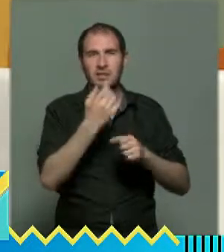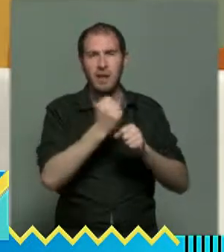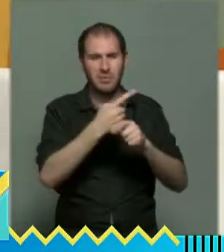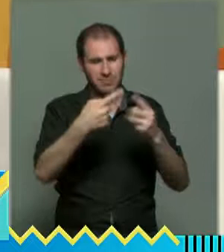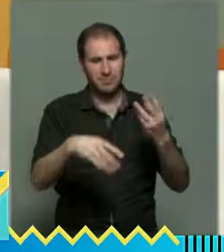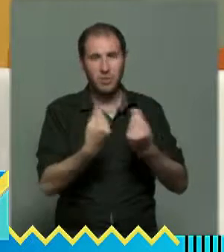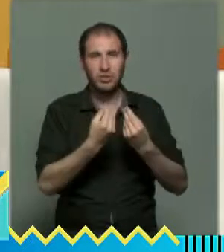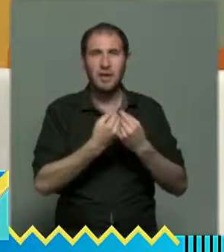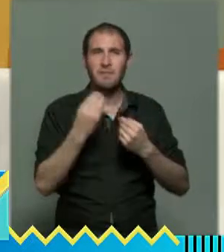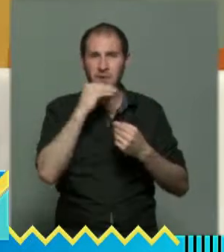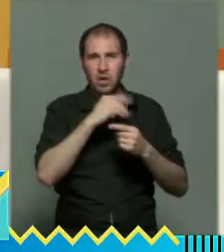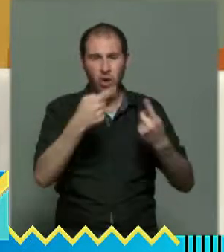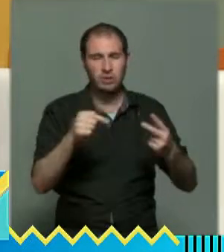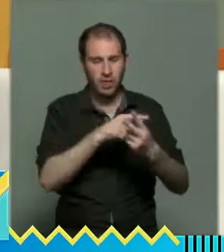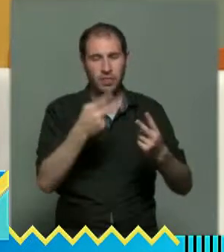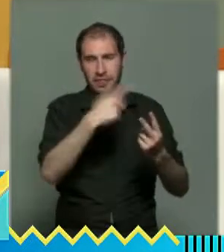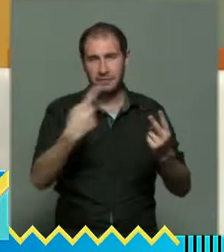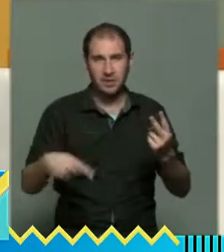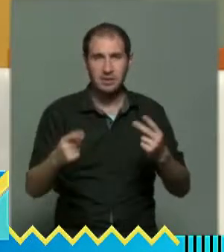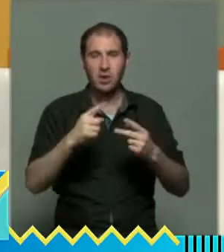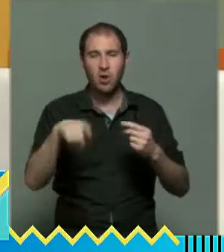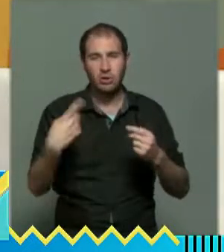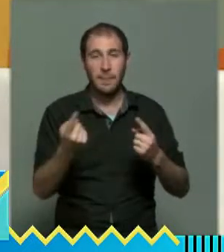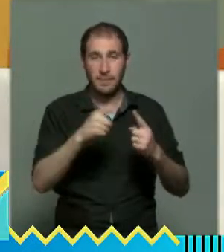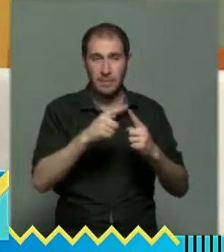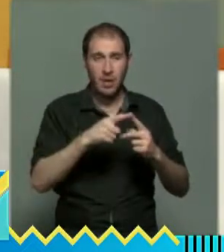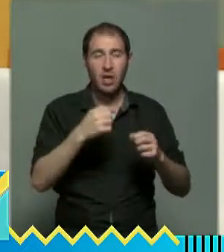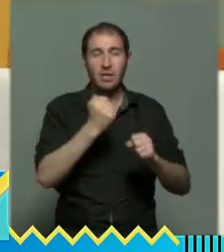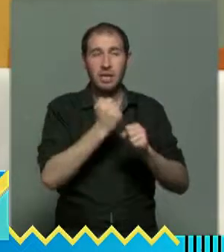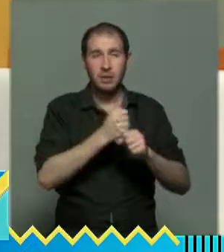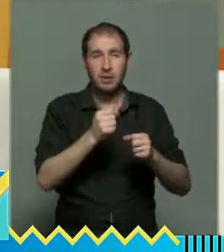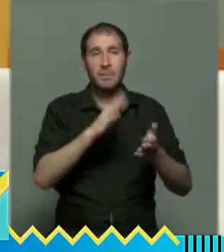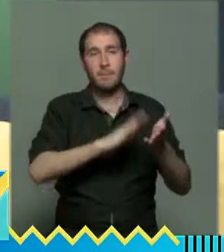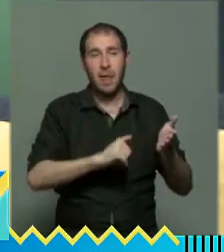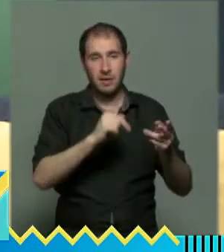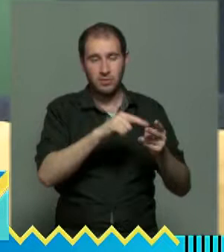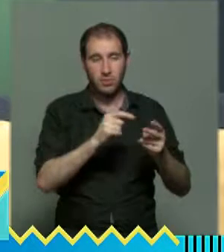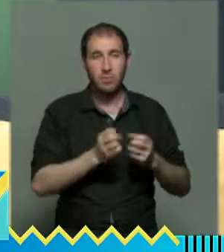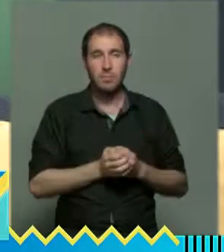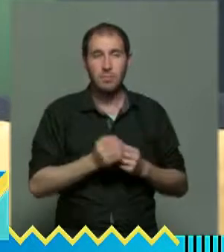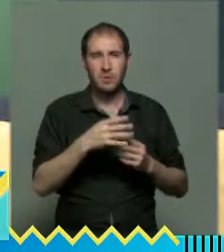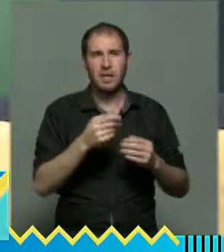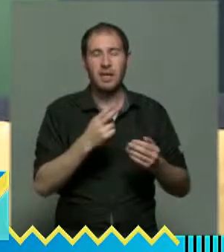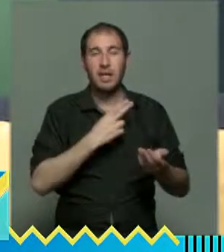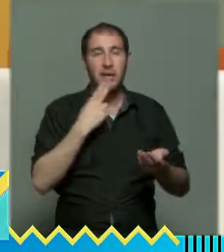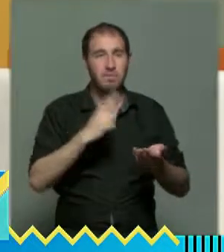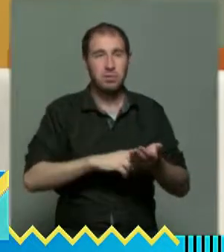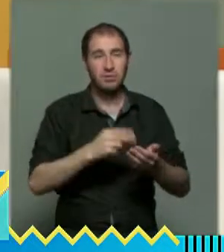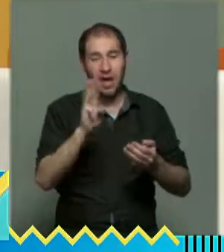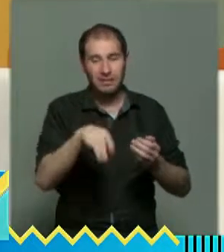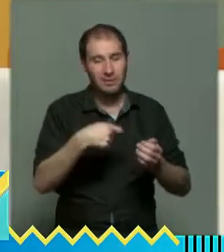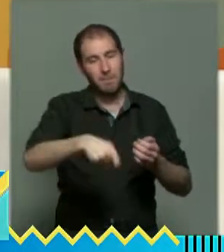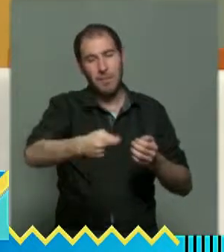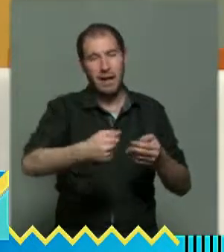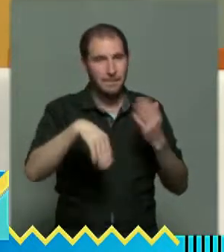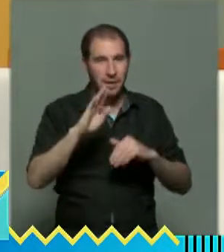A ver, la vitivinicultura tiene dos factores diferentes a la otra actividad. Primero, una actividad totalmente blanqueada, por lo cual las cargas sociales son mucho más fuertes.